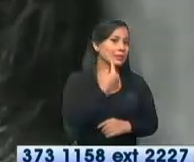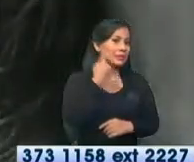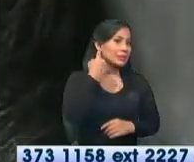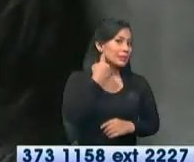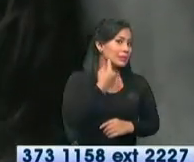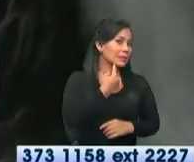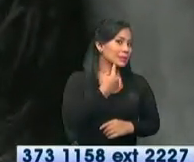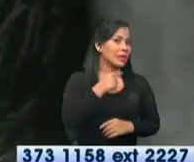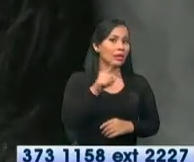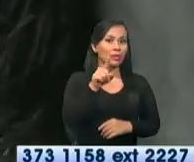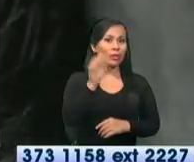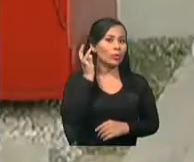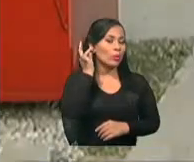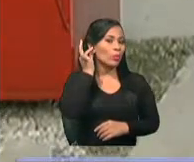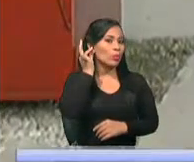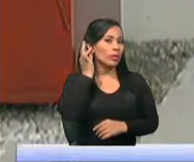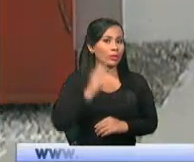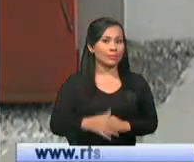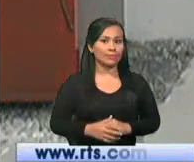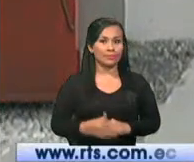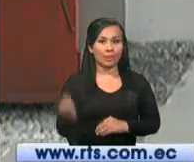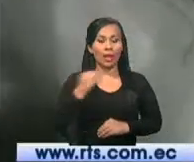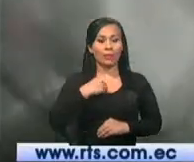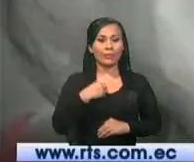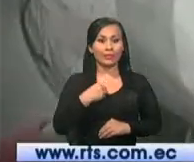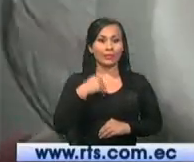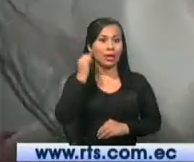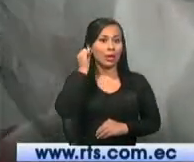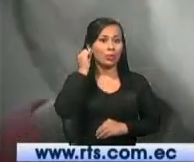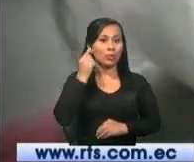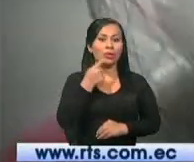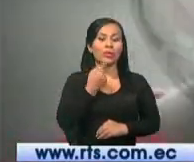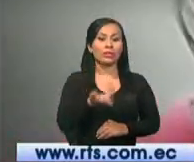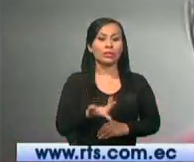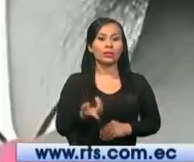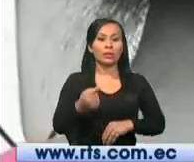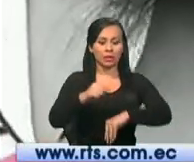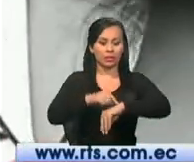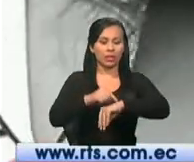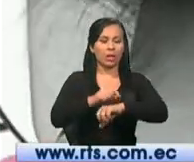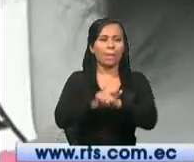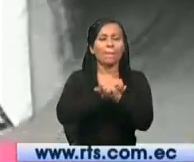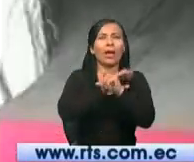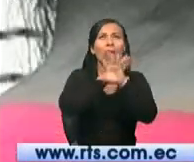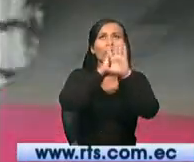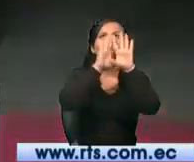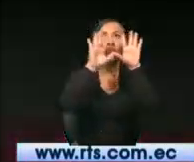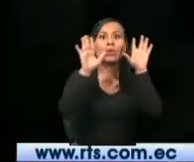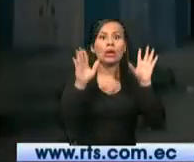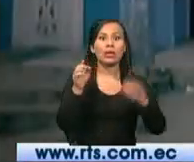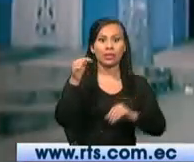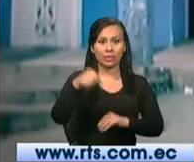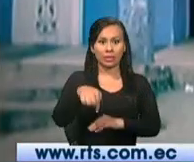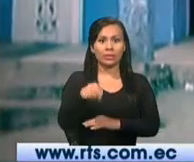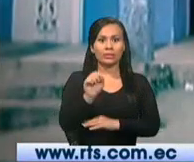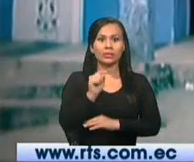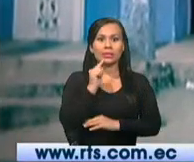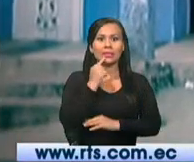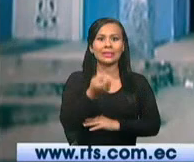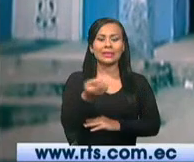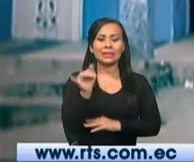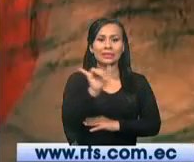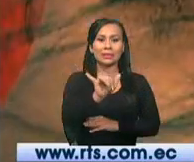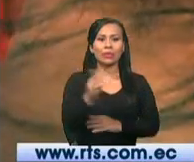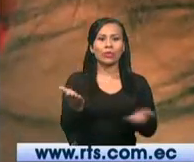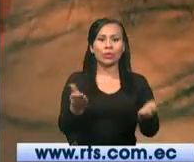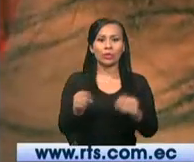de las jóvenes. Según dice la afectada, el hecho se produjo durante la madrugada del sábado. Se encontraba en una discoteca en el sector